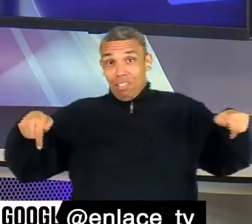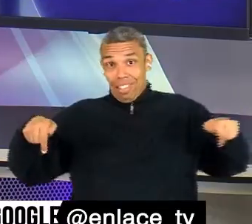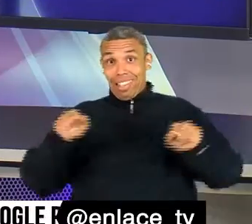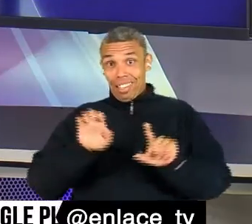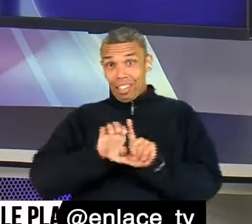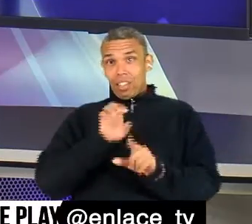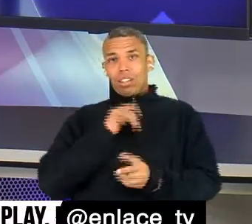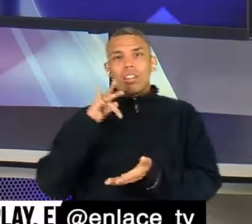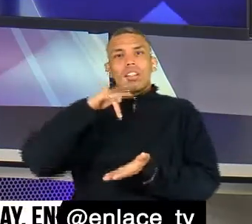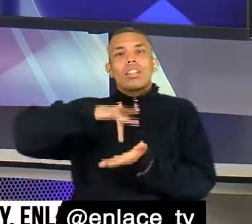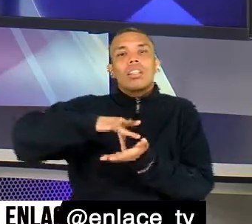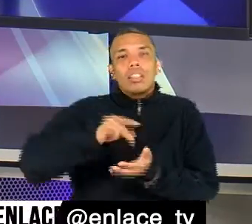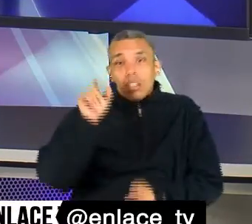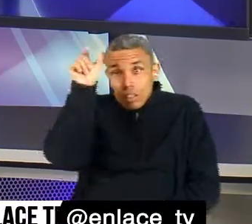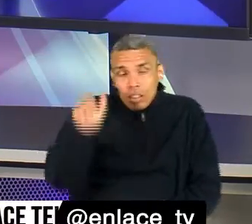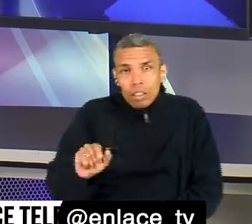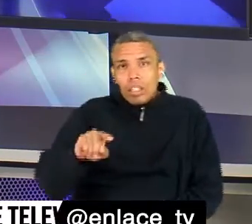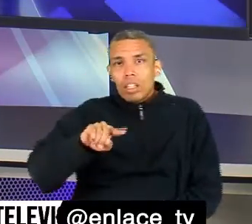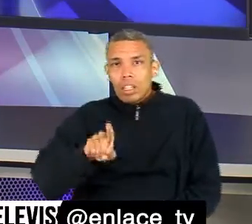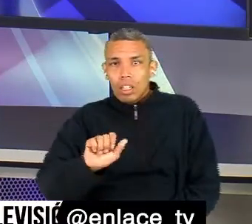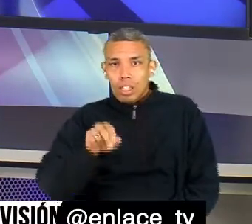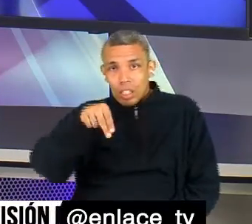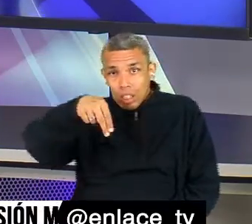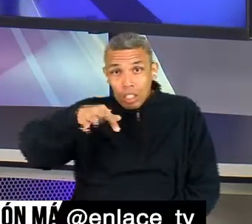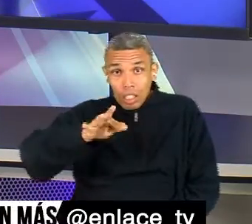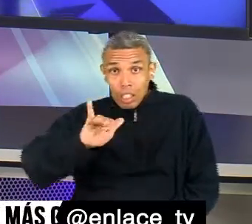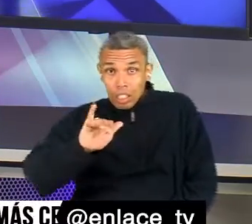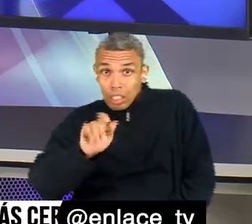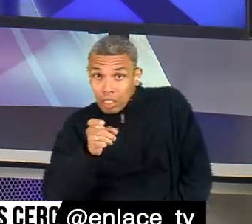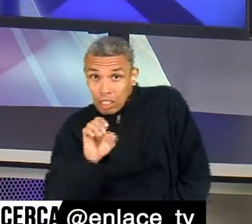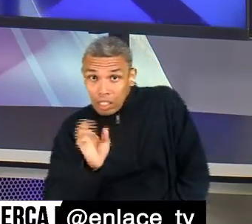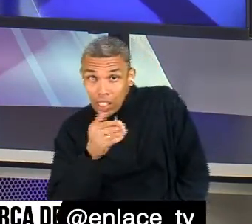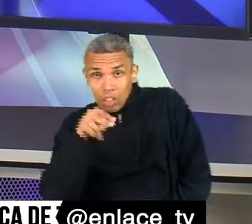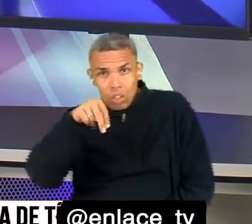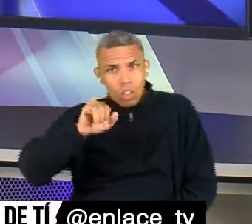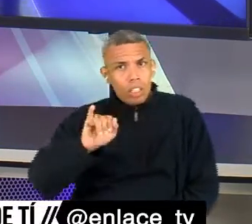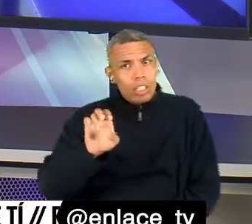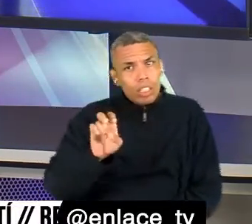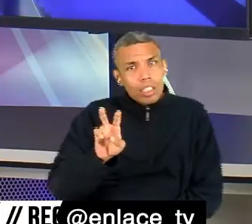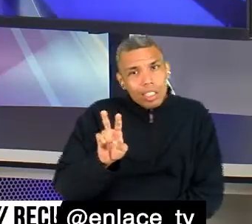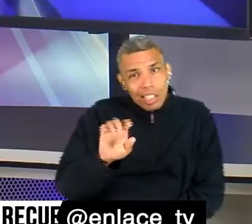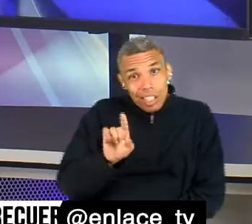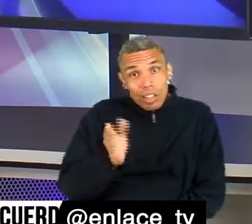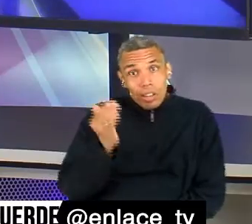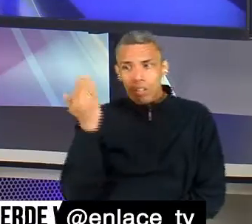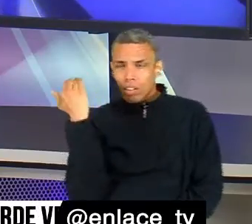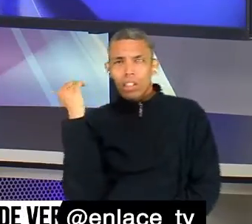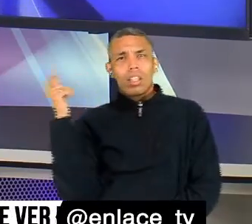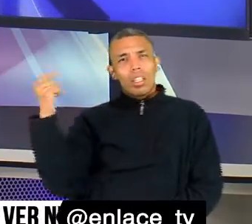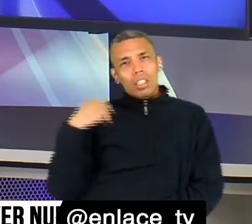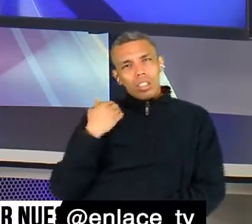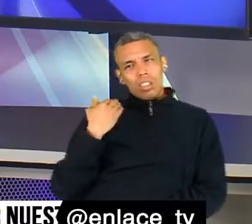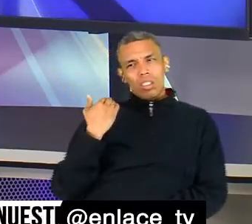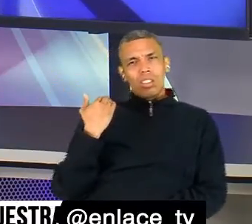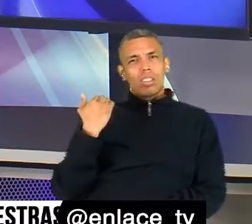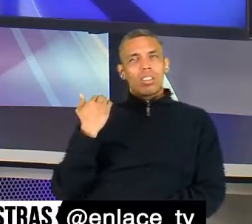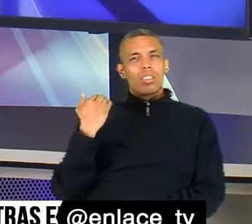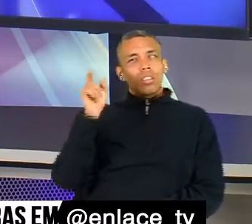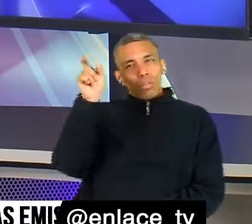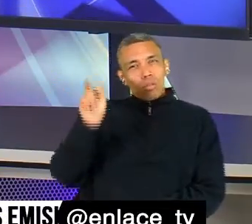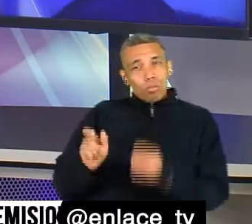Noticias Santiago Nieves, bicicrossista barranqueño que llega de la última válida nacional puntuable al mundial de esta disciplina y que